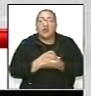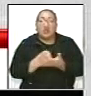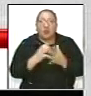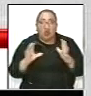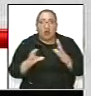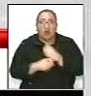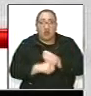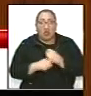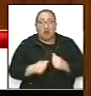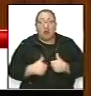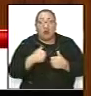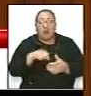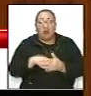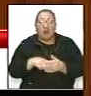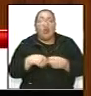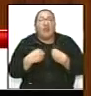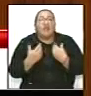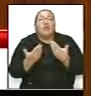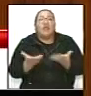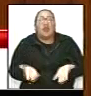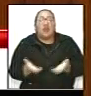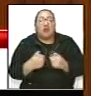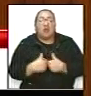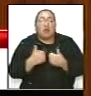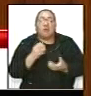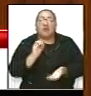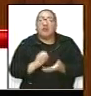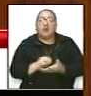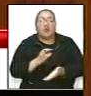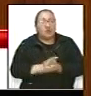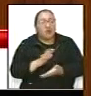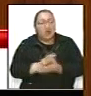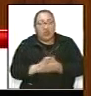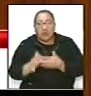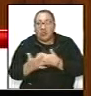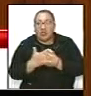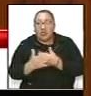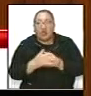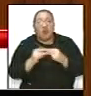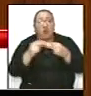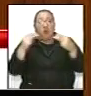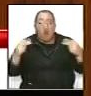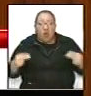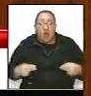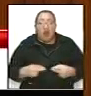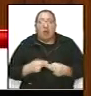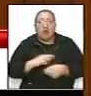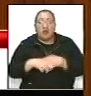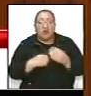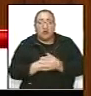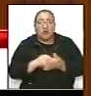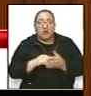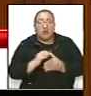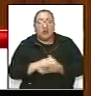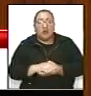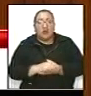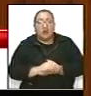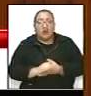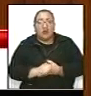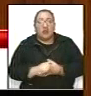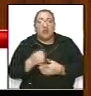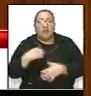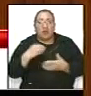acogida residencial darles una vida lo más cercana a un hogar, lo más cercana a la familia, y